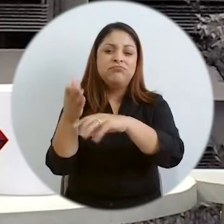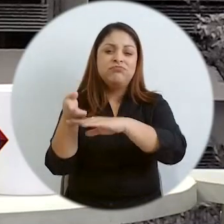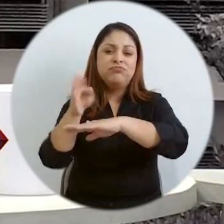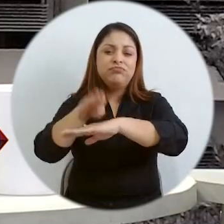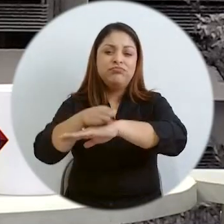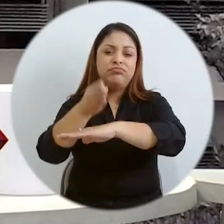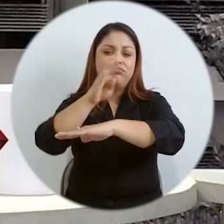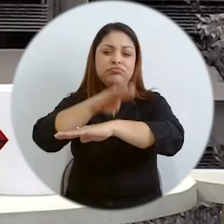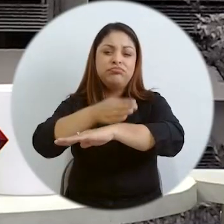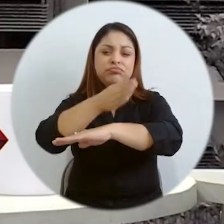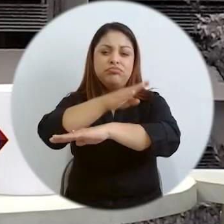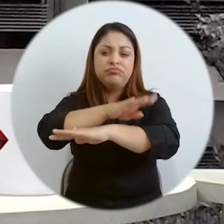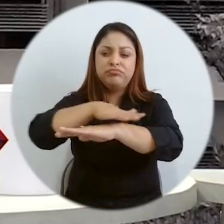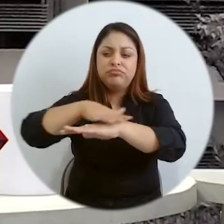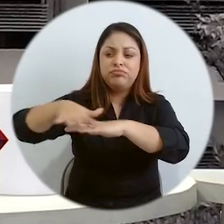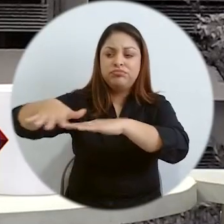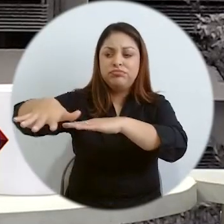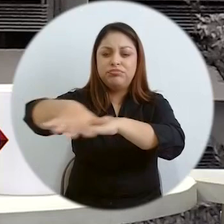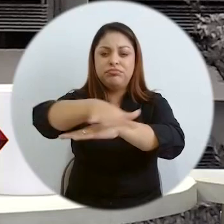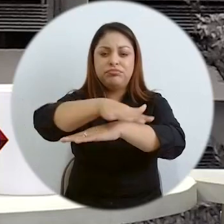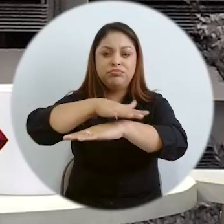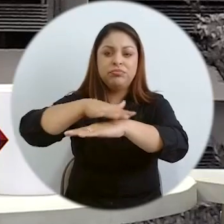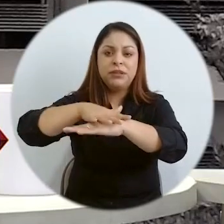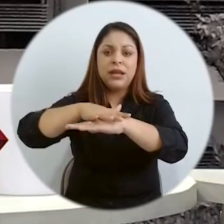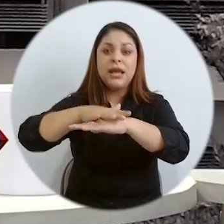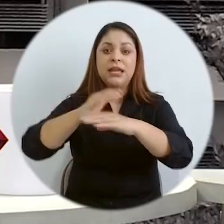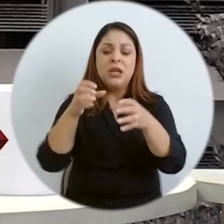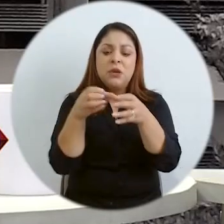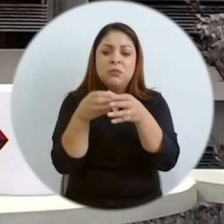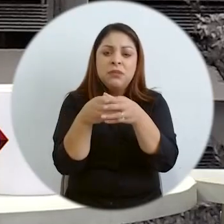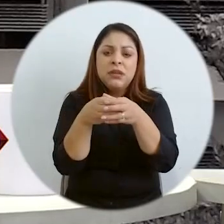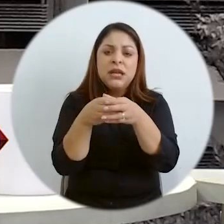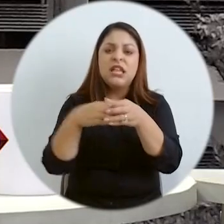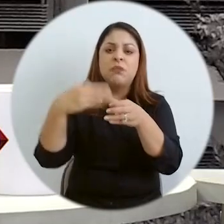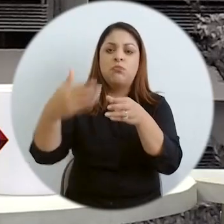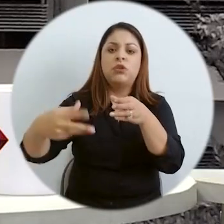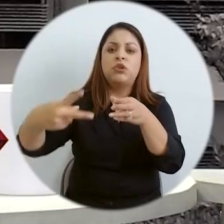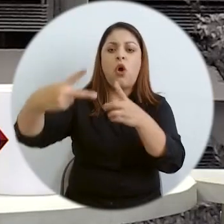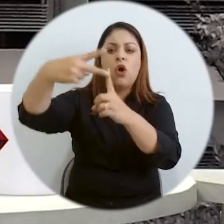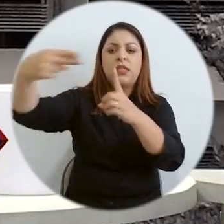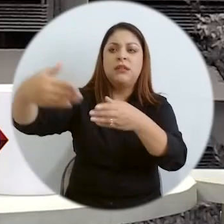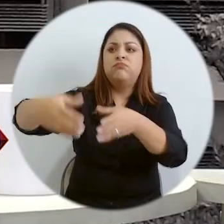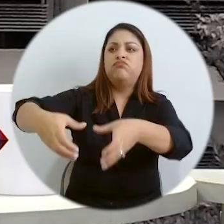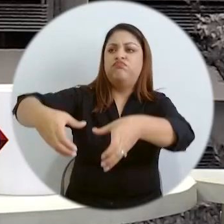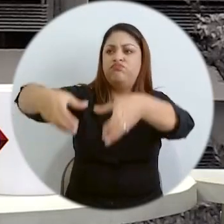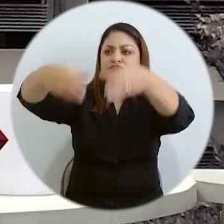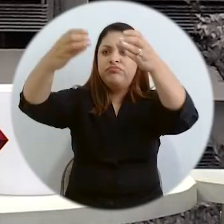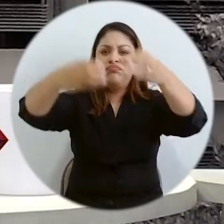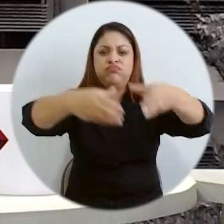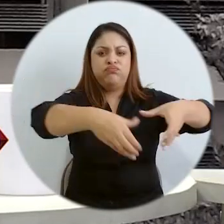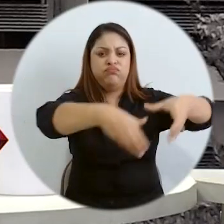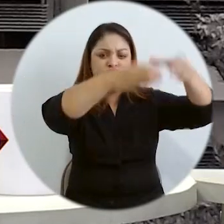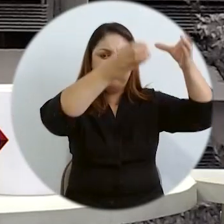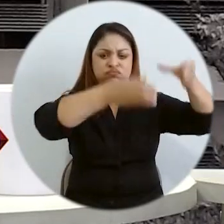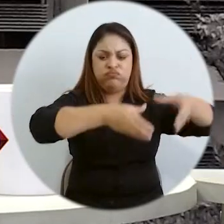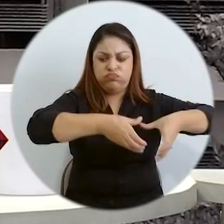costa de Guanacaste, rodeado completamente de condominios suntuosos y de hoteles 5 estrellas,